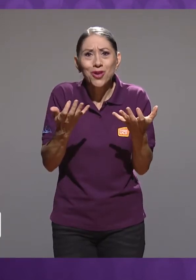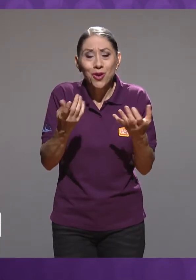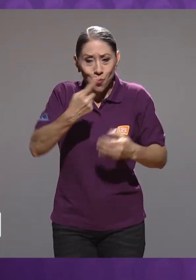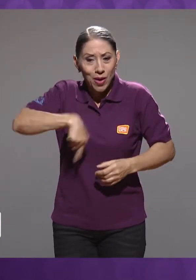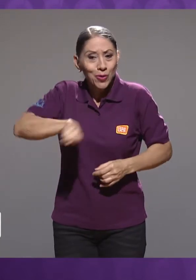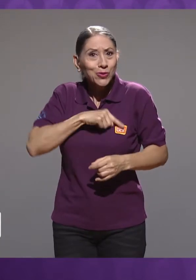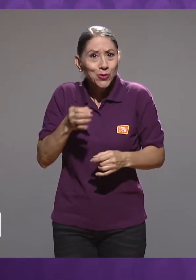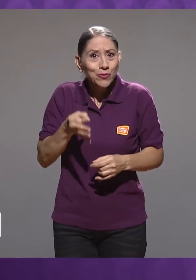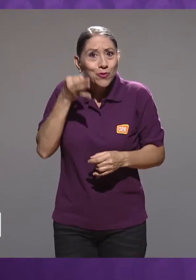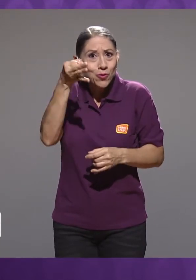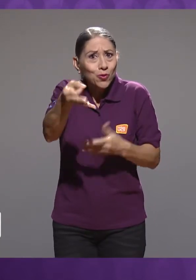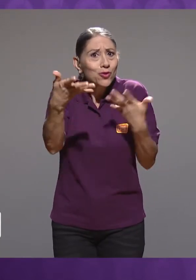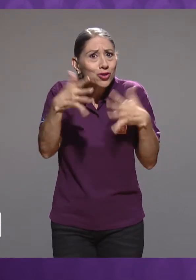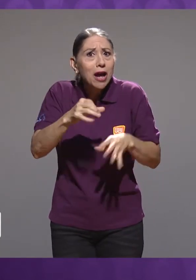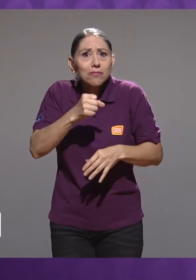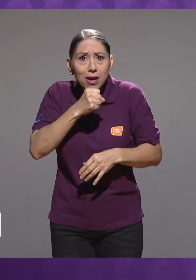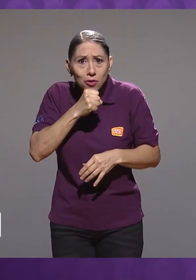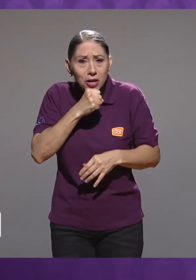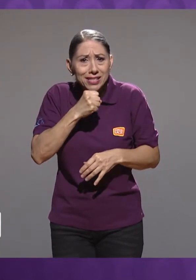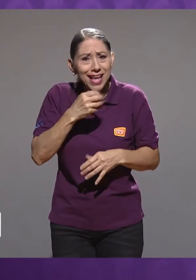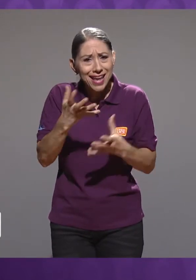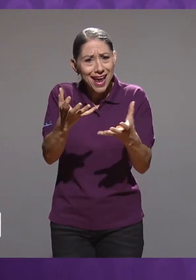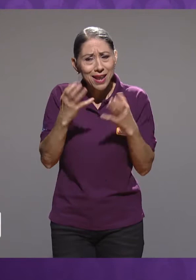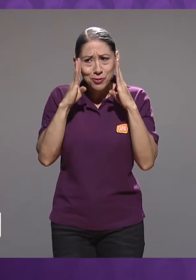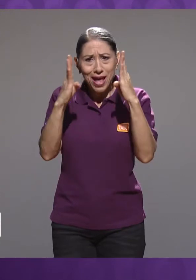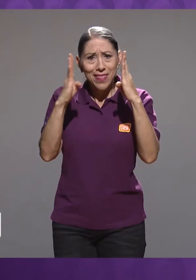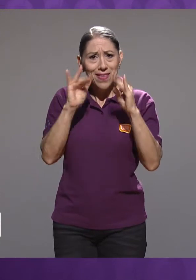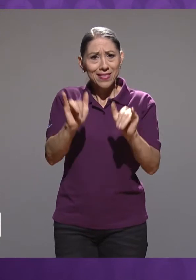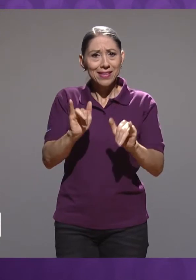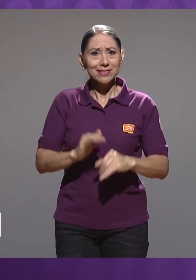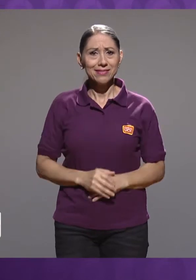cuando lleguemos a ser personas mayores.